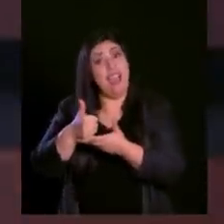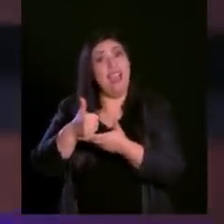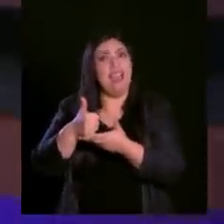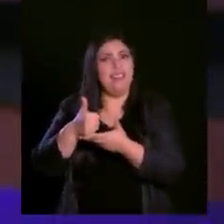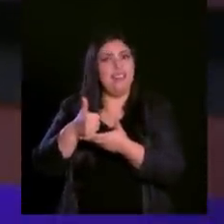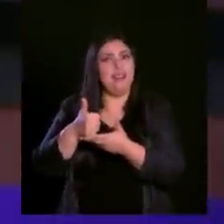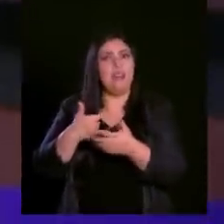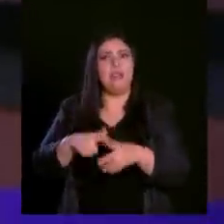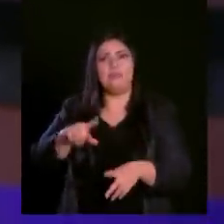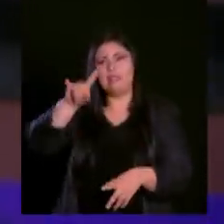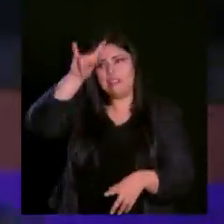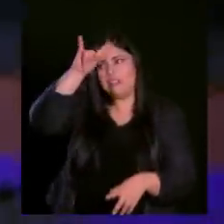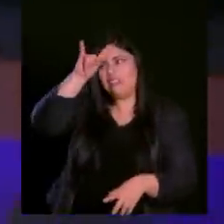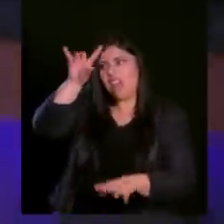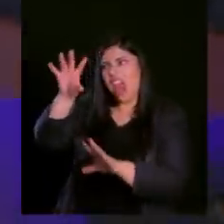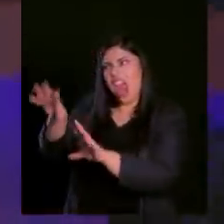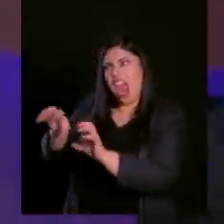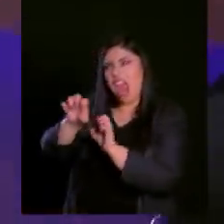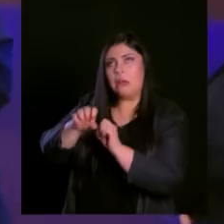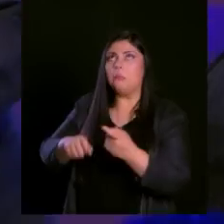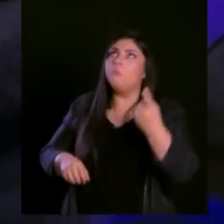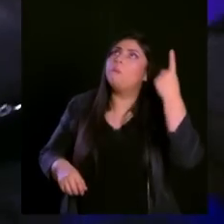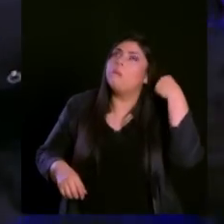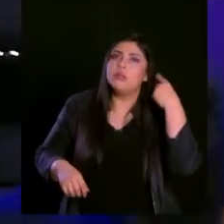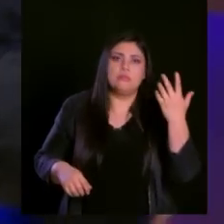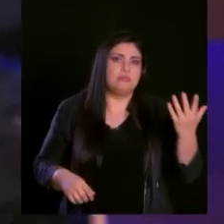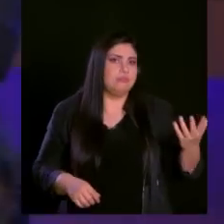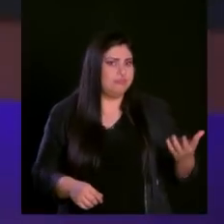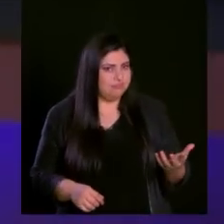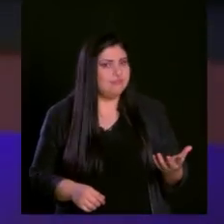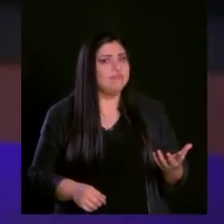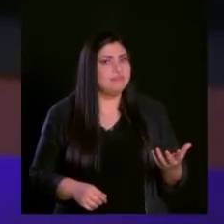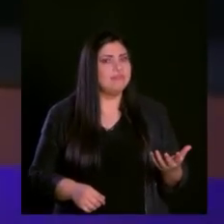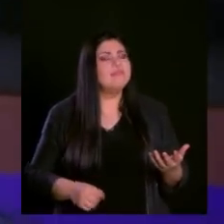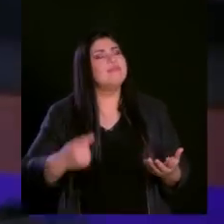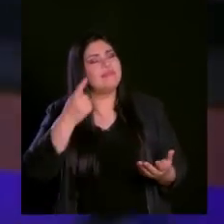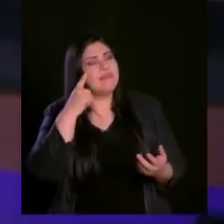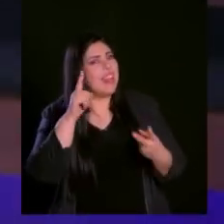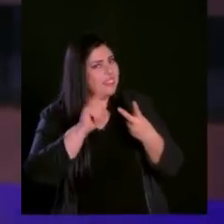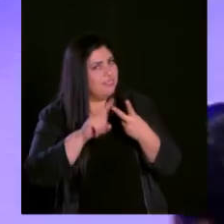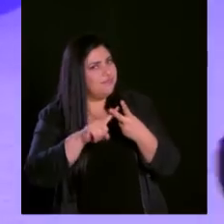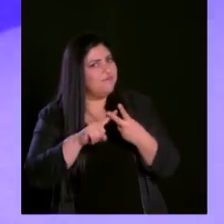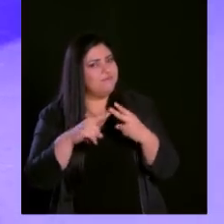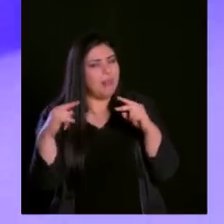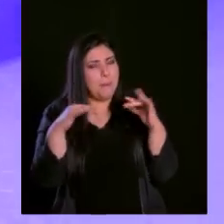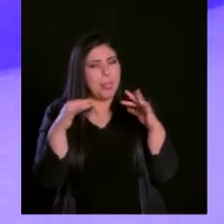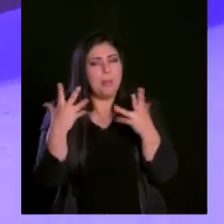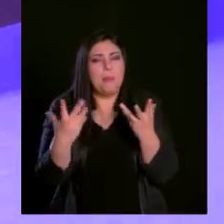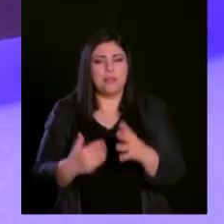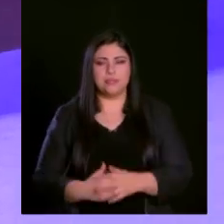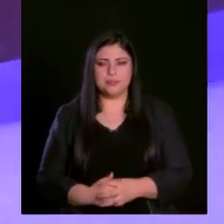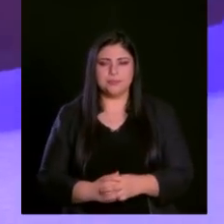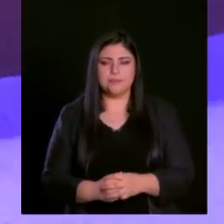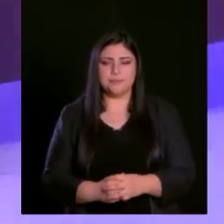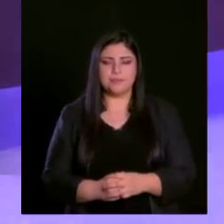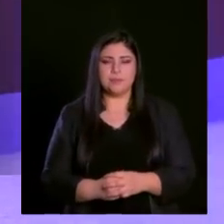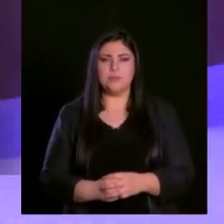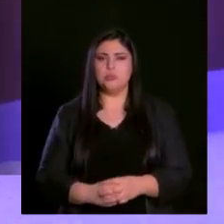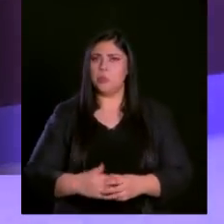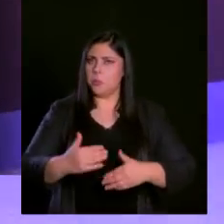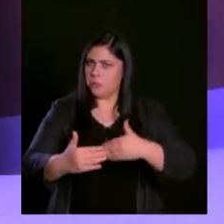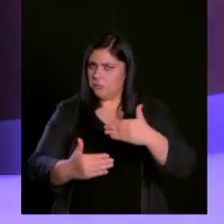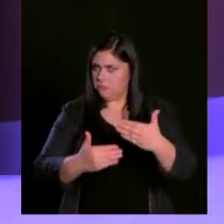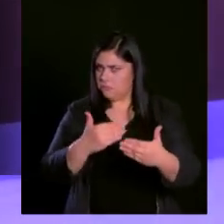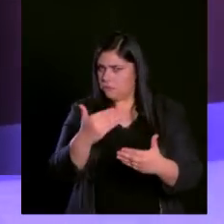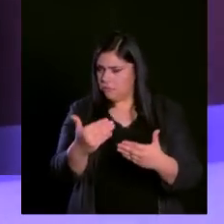le logró quitar esa palabra y esa es la primer batalla gracias que aparece ahora les voy a hablar la segunda donde dice y